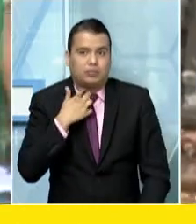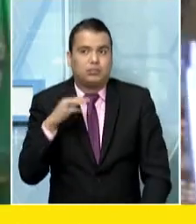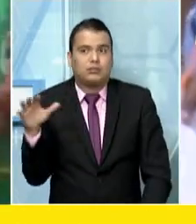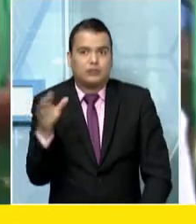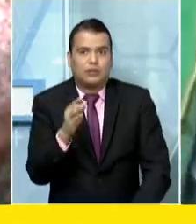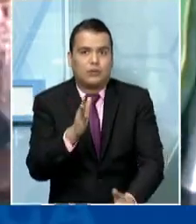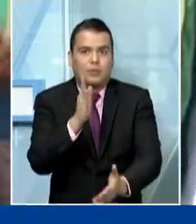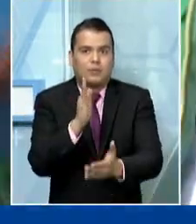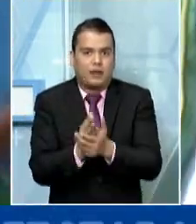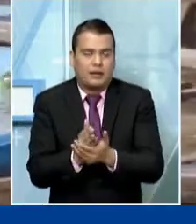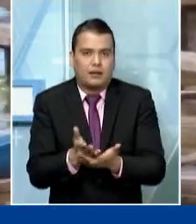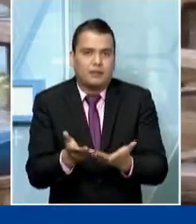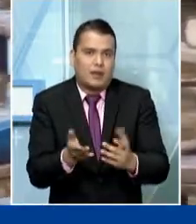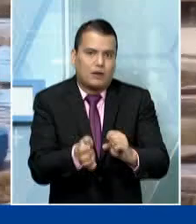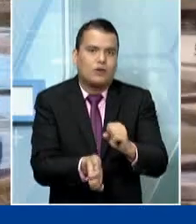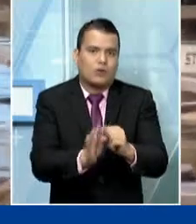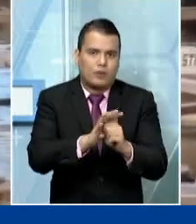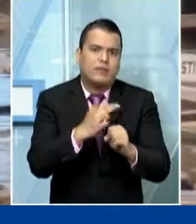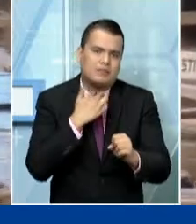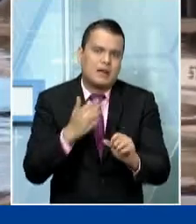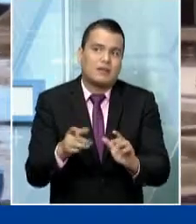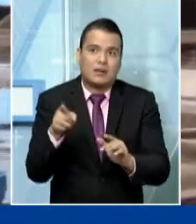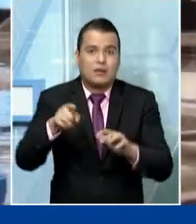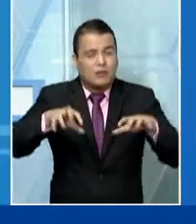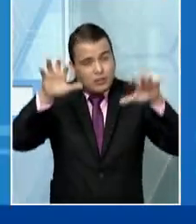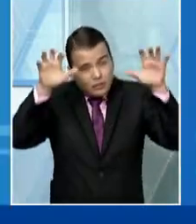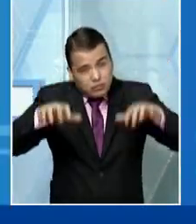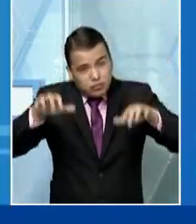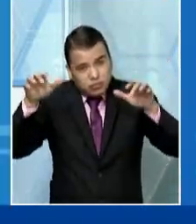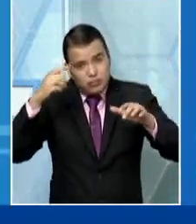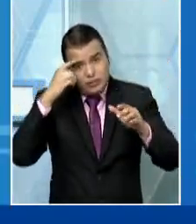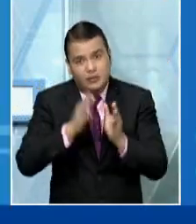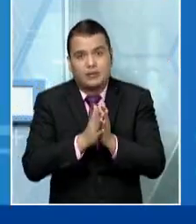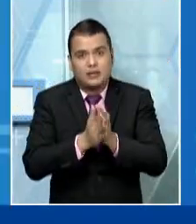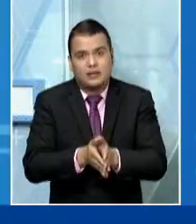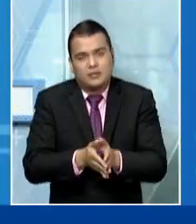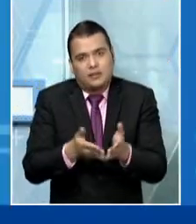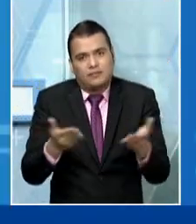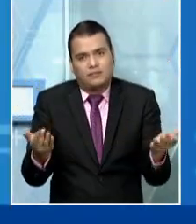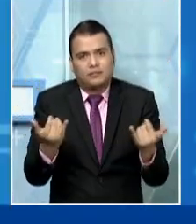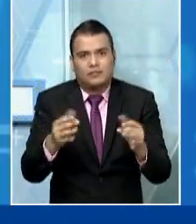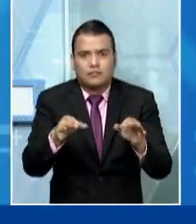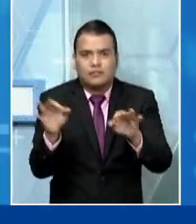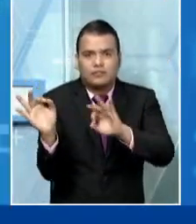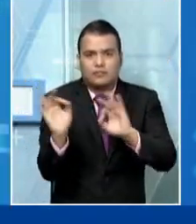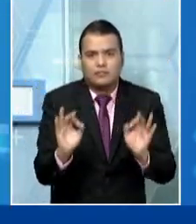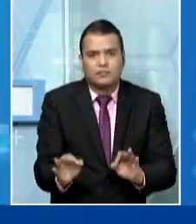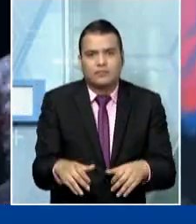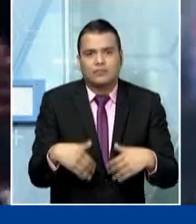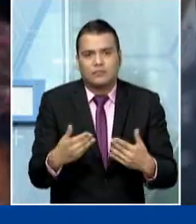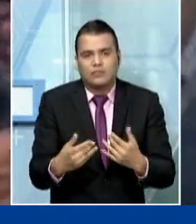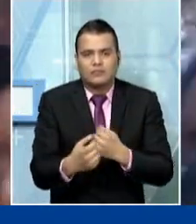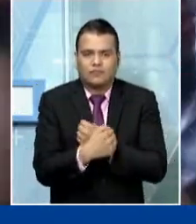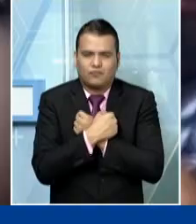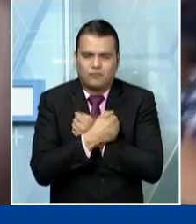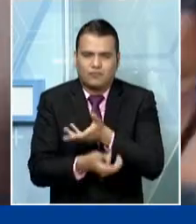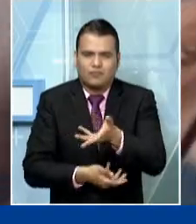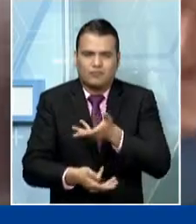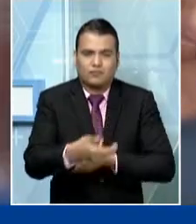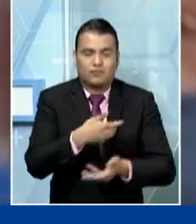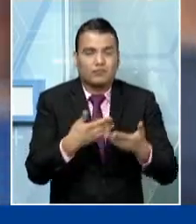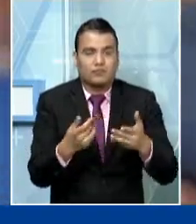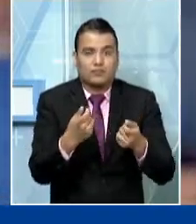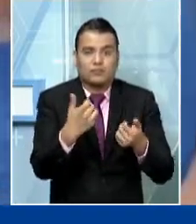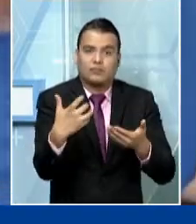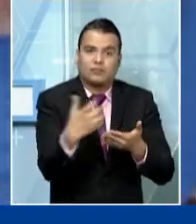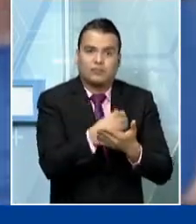y necesitamos que muchos sean los que vivan la alegría de empezar los preparativos de la Navidad colaborando. Los fondos